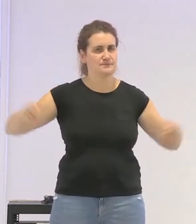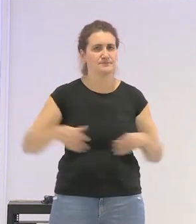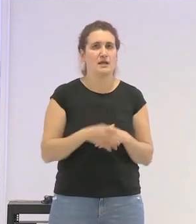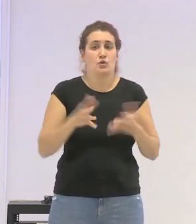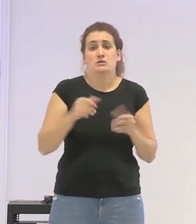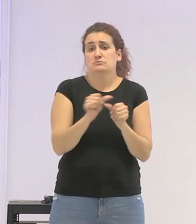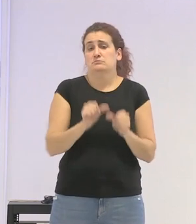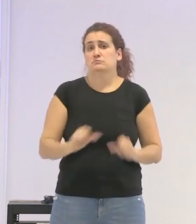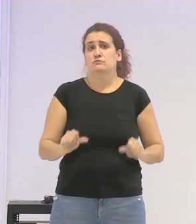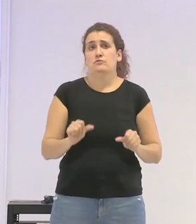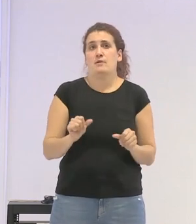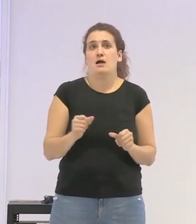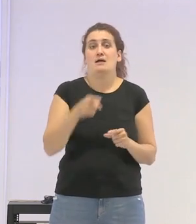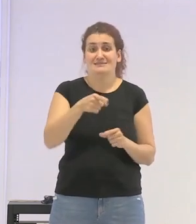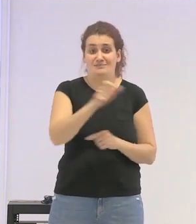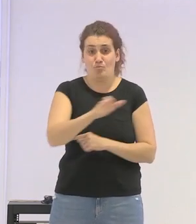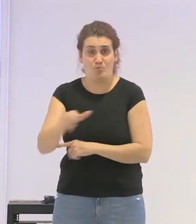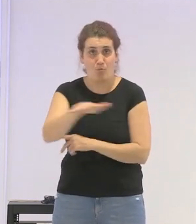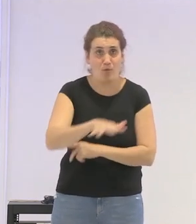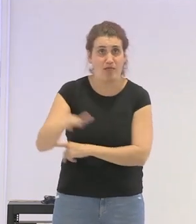manera esas poblaciones